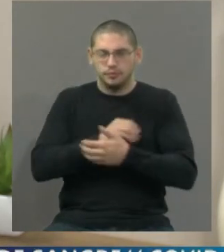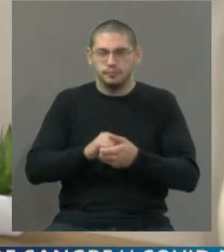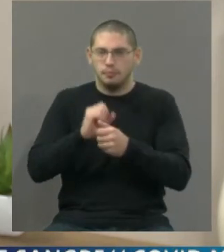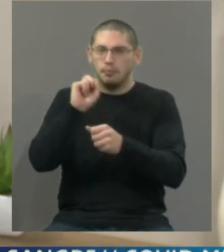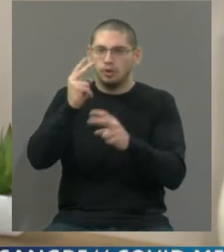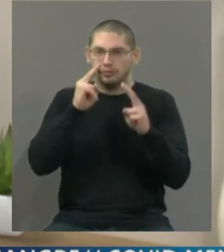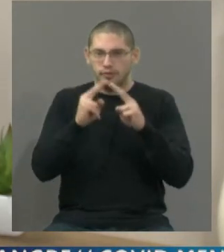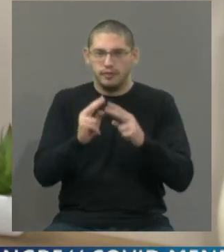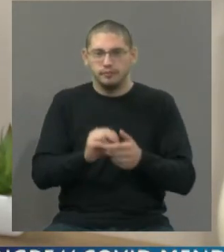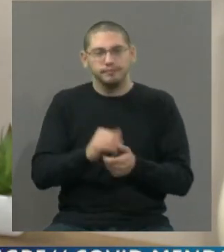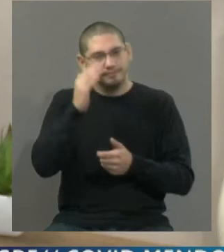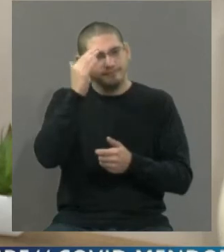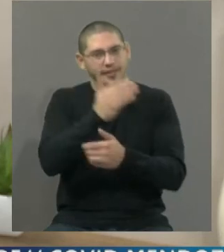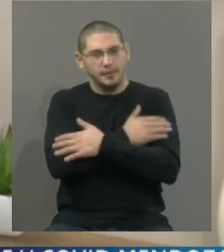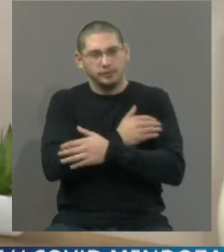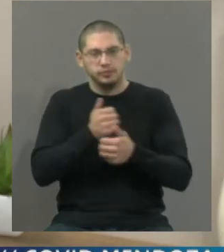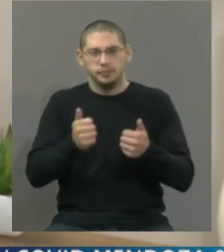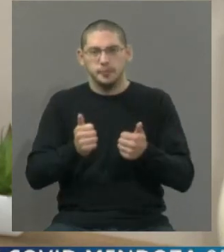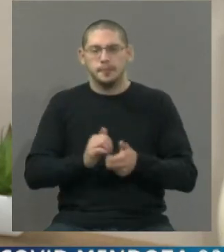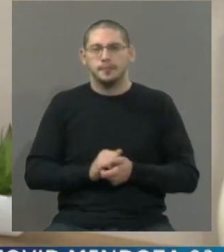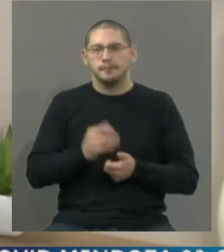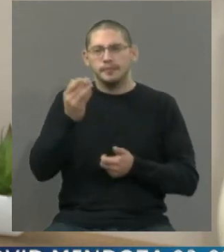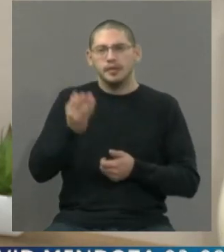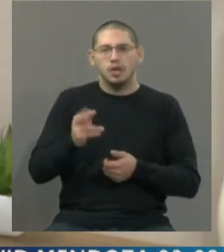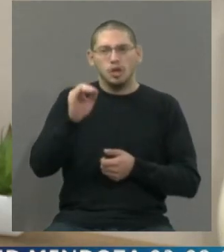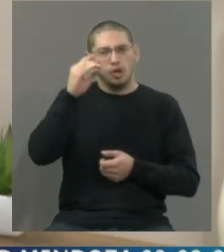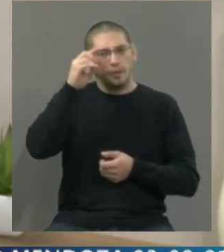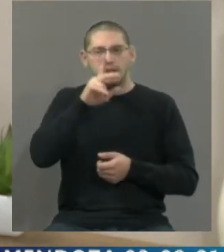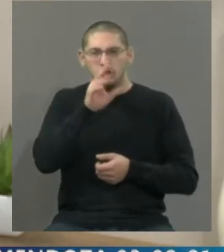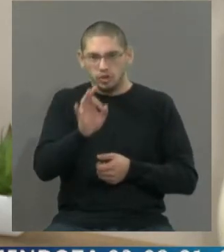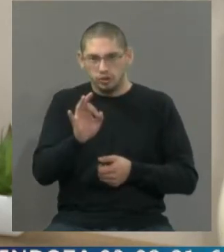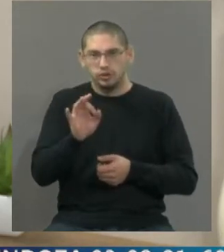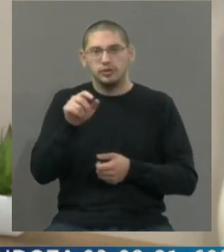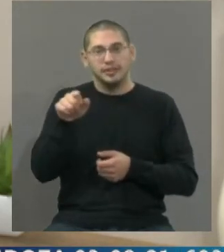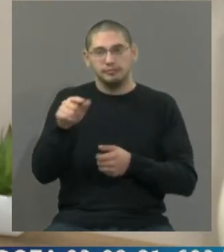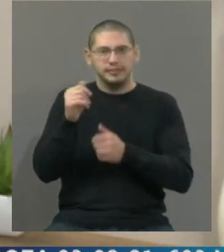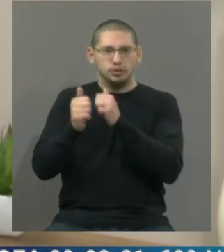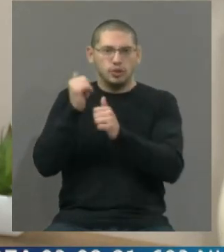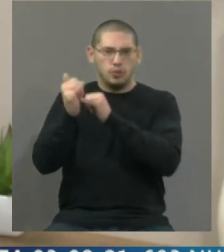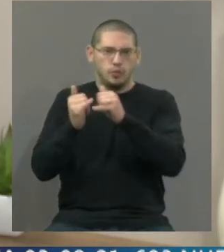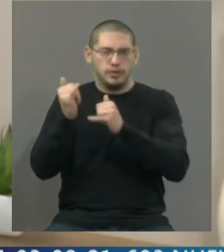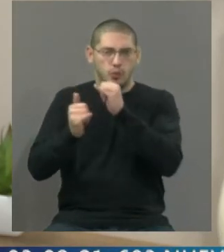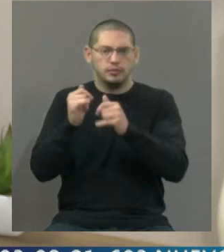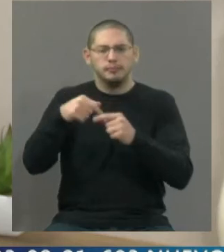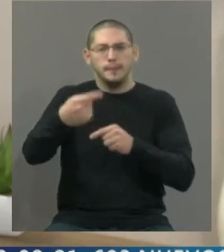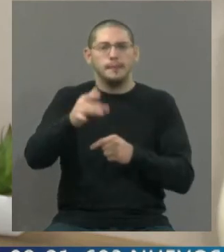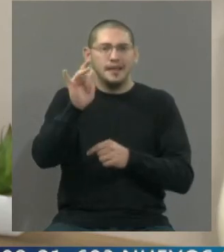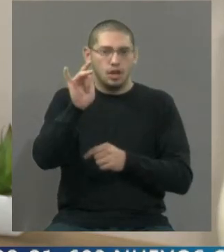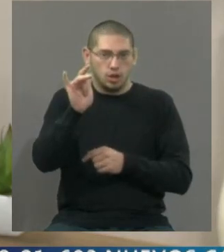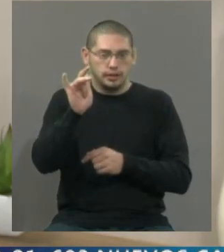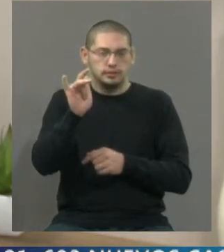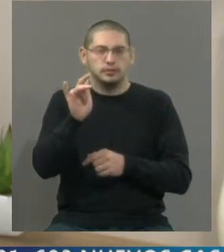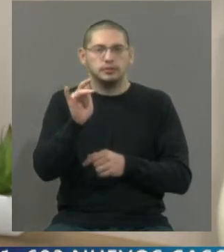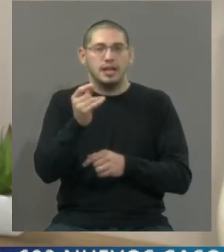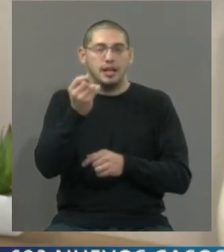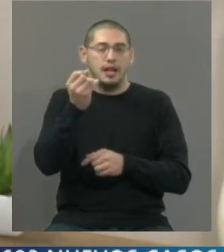próxima. Otro. Adiós. Roberto Tripolón, historiador, hablando con nosotros. Repasamos, su charla va a ser el próximo miércoles durante